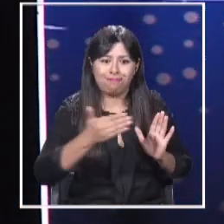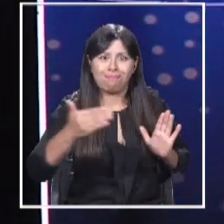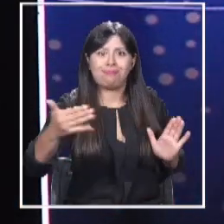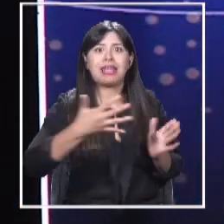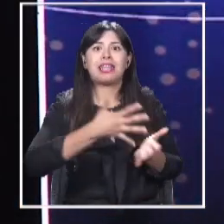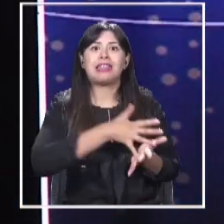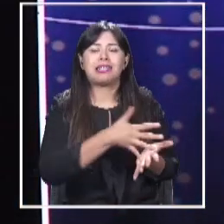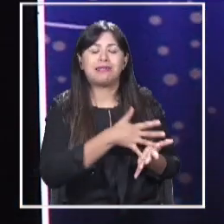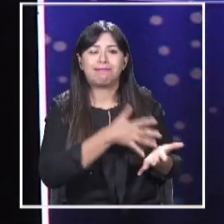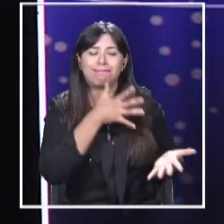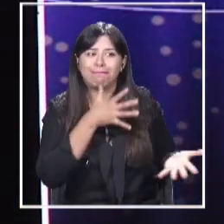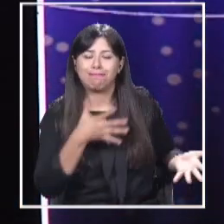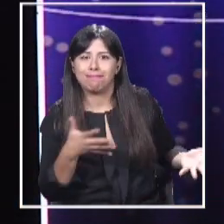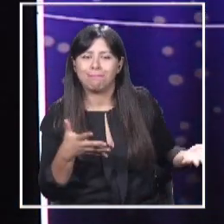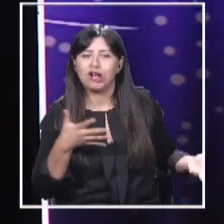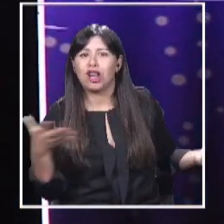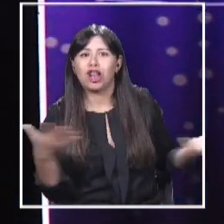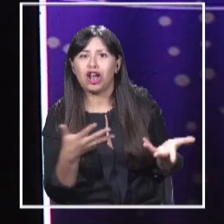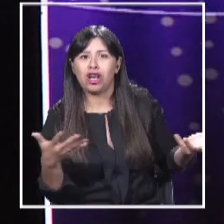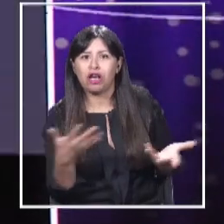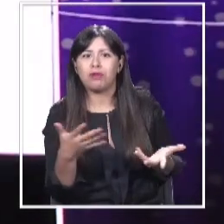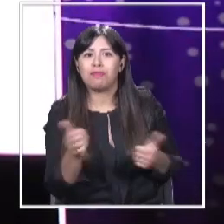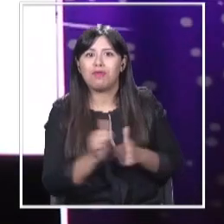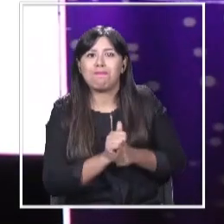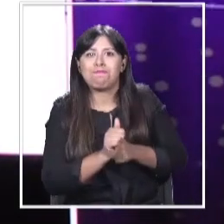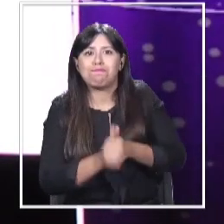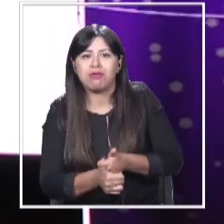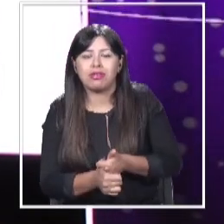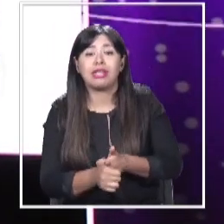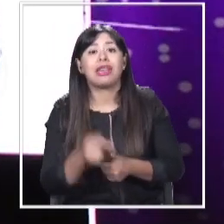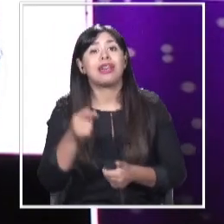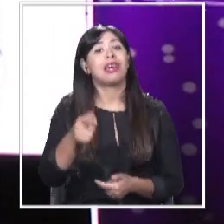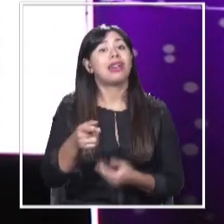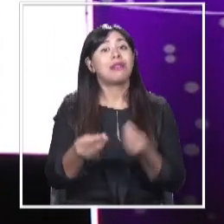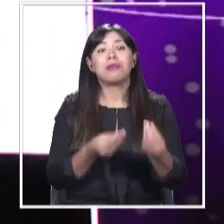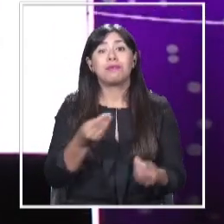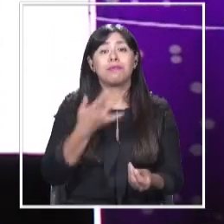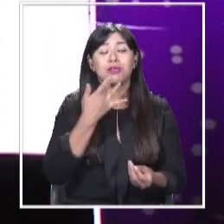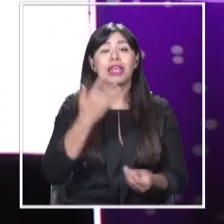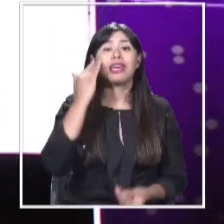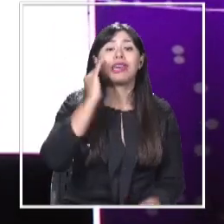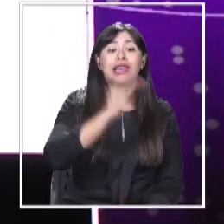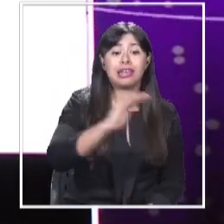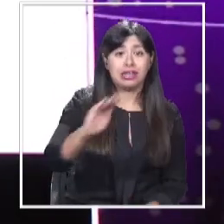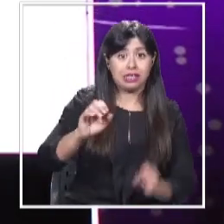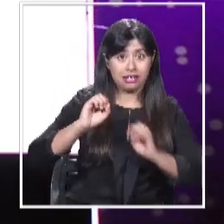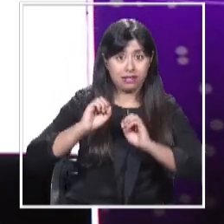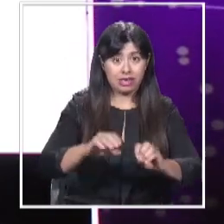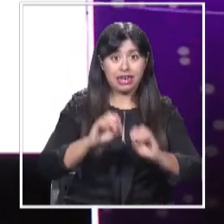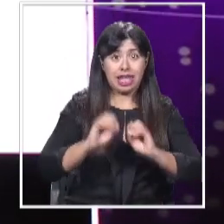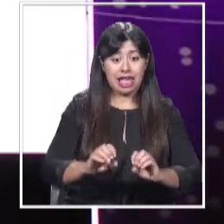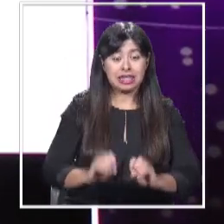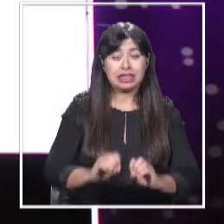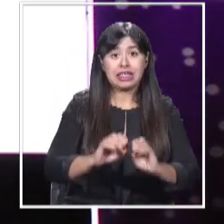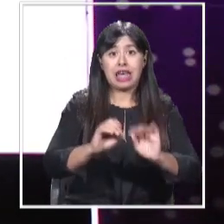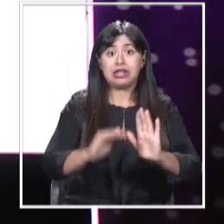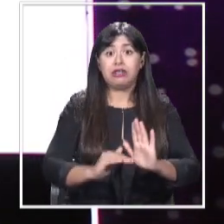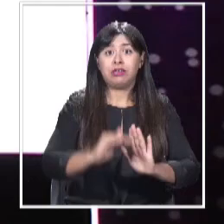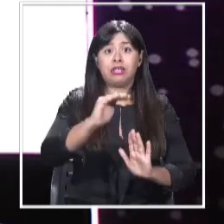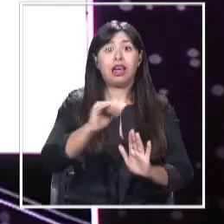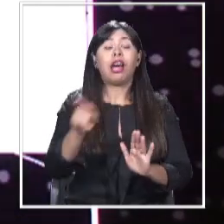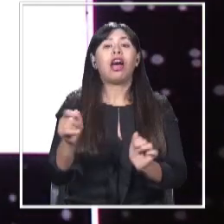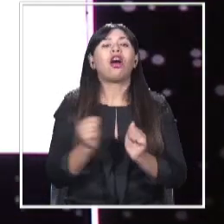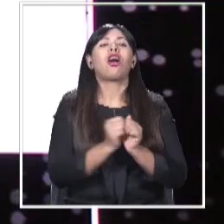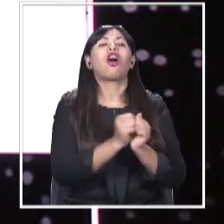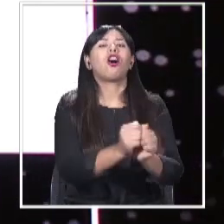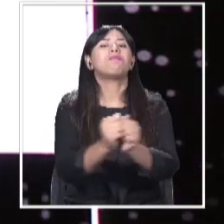vulnerabilidad? Pues salimos adelante porque aparece la crianza compartida. Es decir, esos niños, esas crías que son